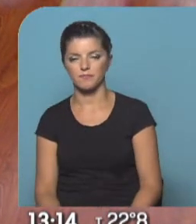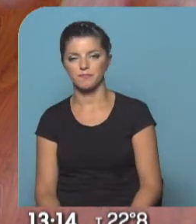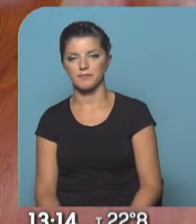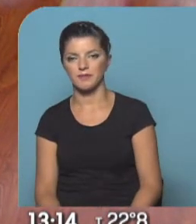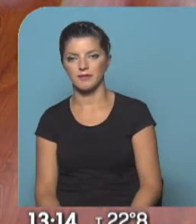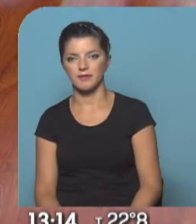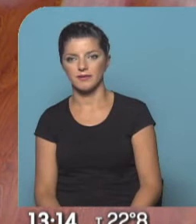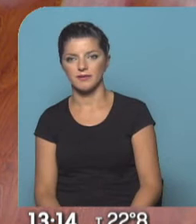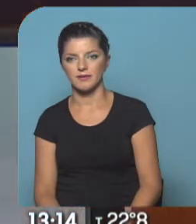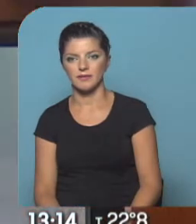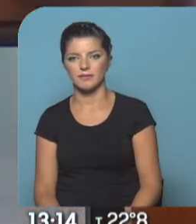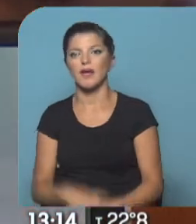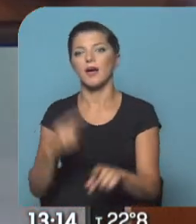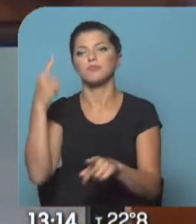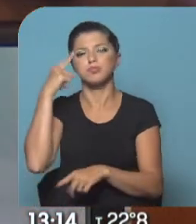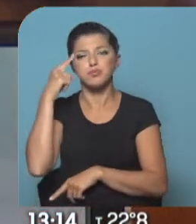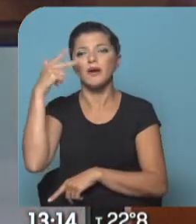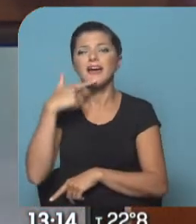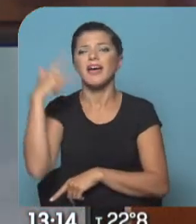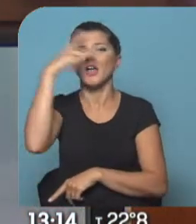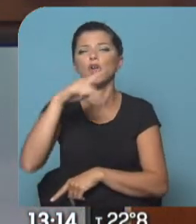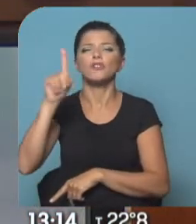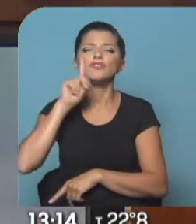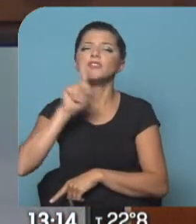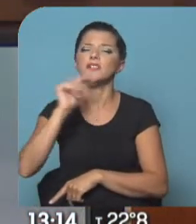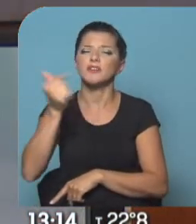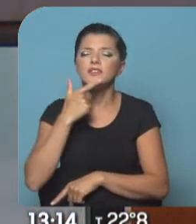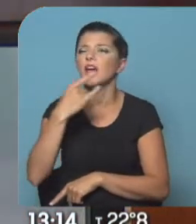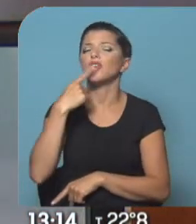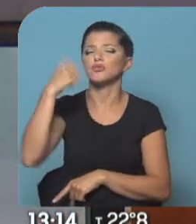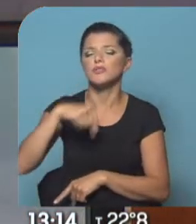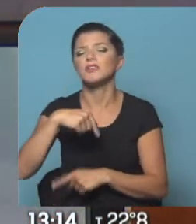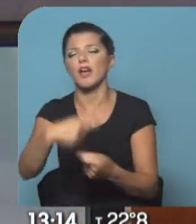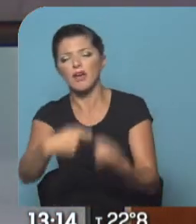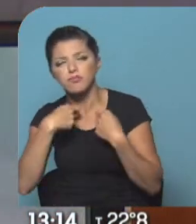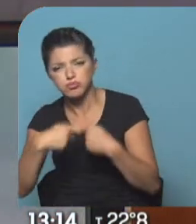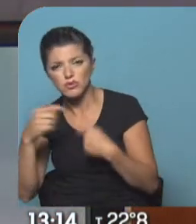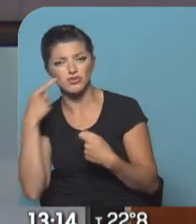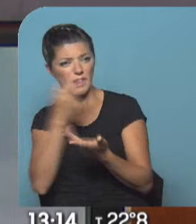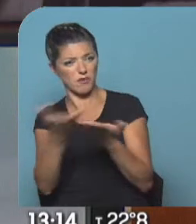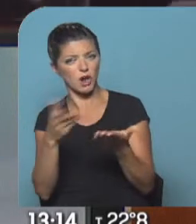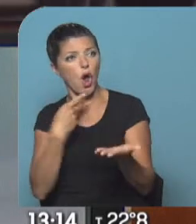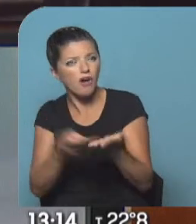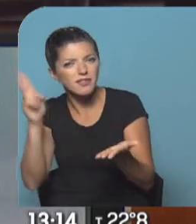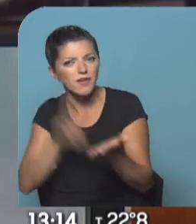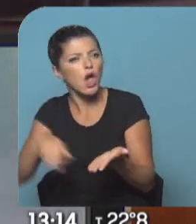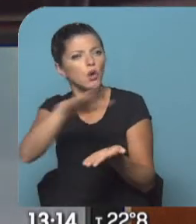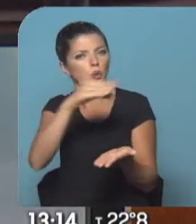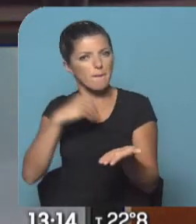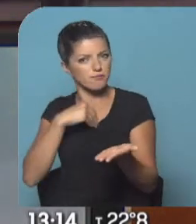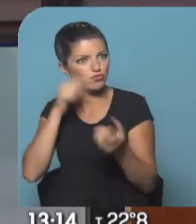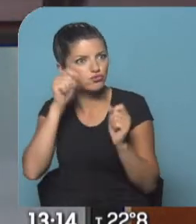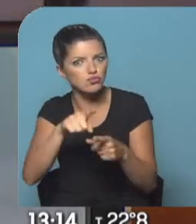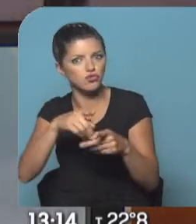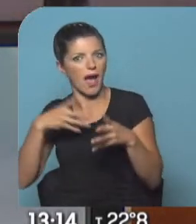la idea de los chiitas perseguidos por la mayoría de los sunitas, de que los vuelven a atacar, que los vuelven a atacar en sus lugares santos? A mí me parece